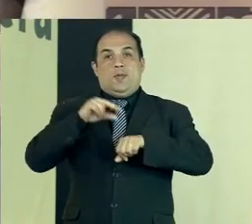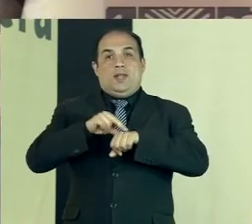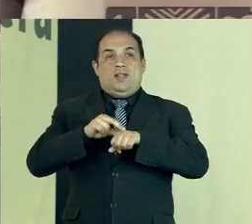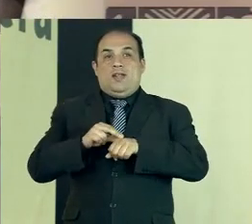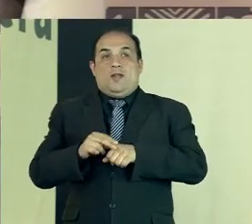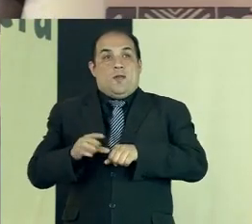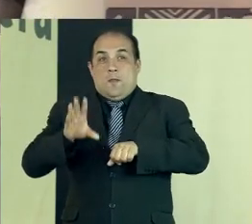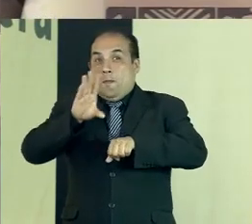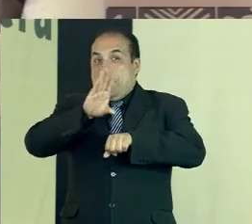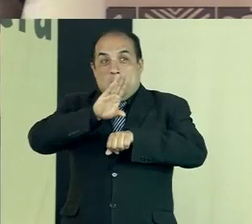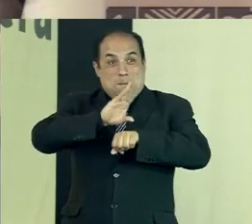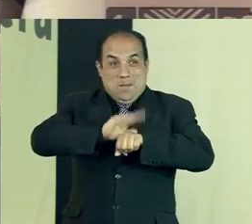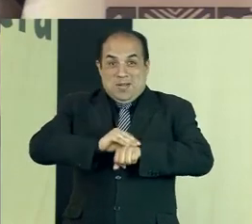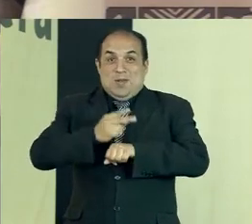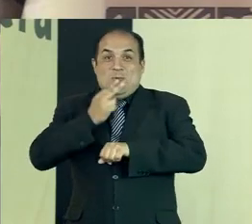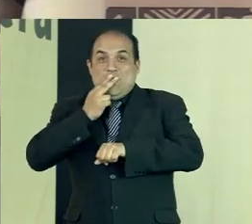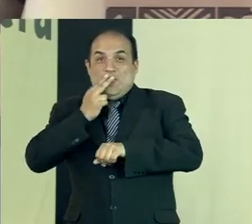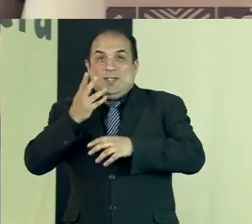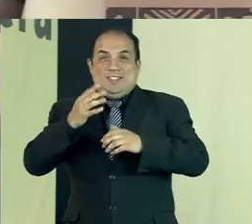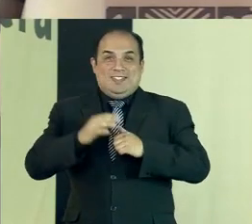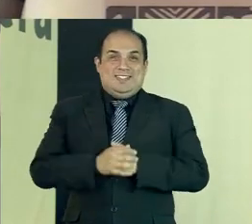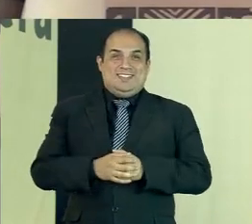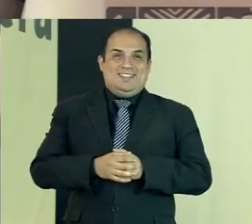permiso para tomar malditas